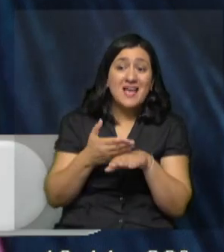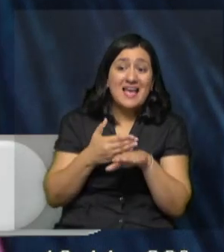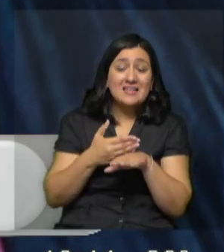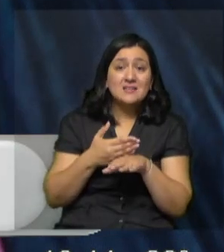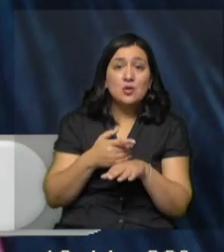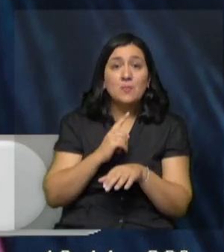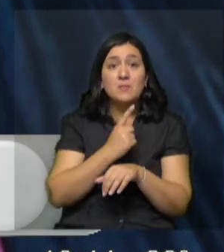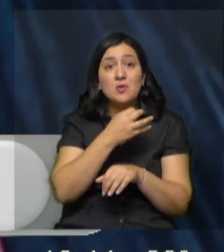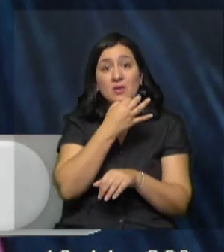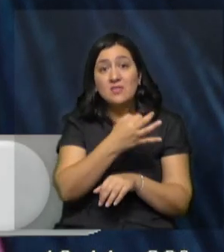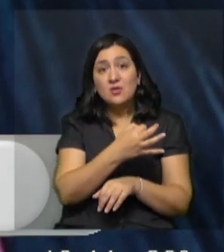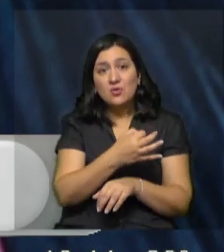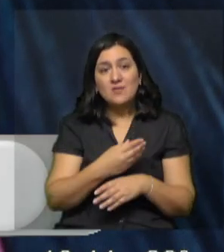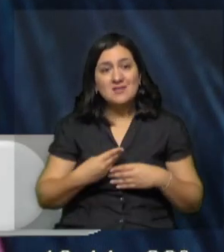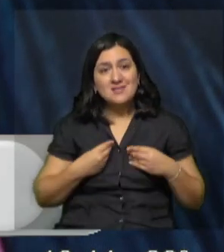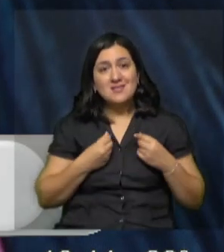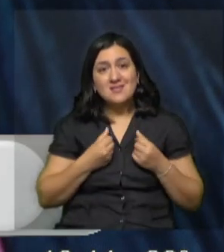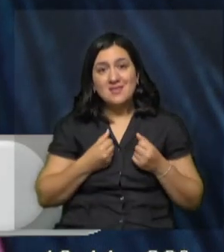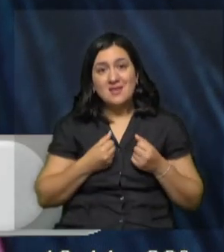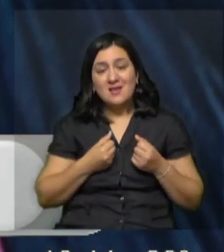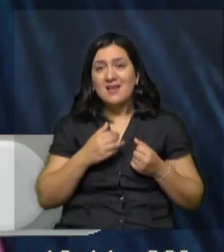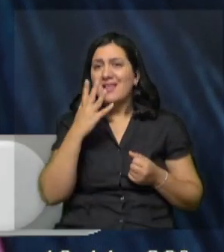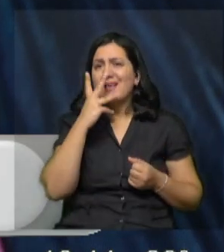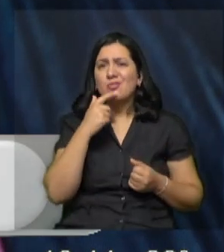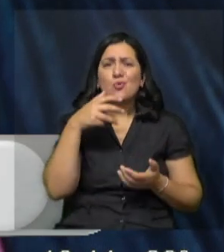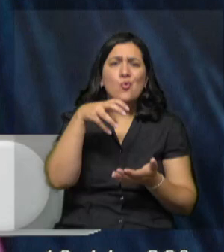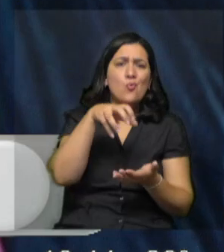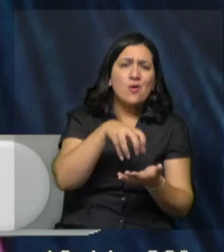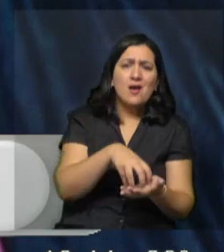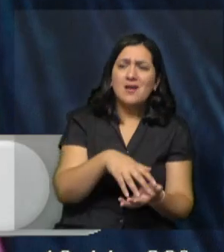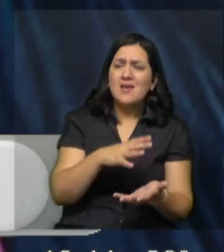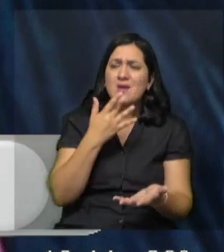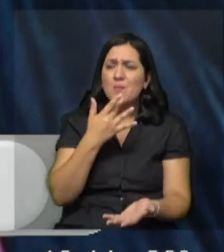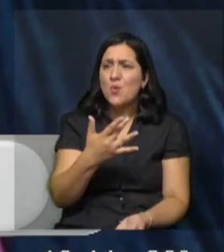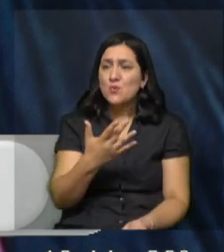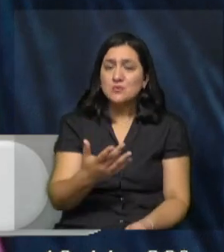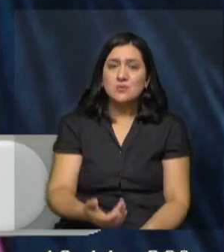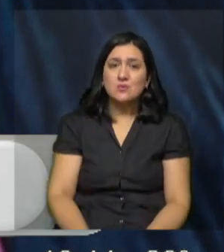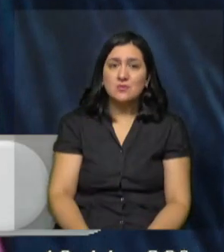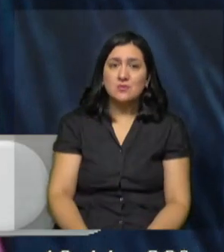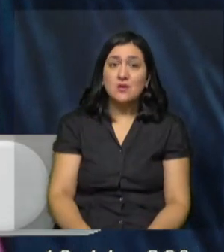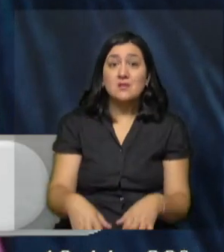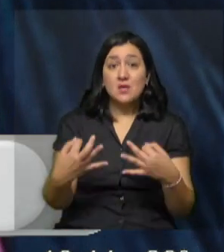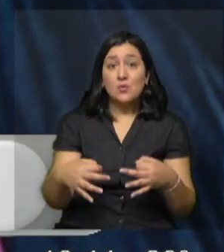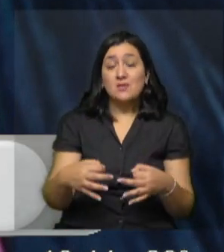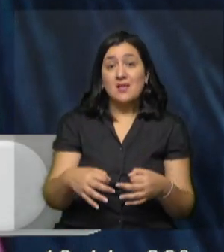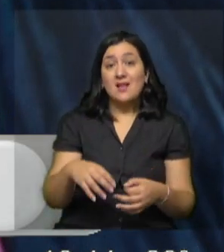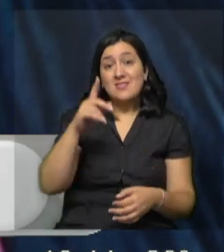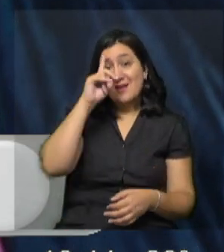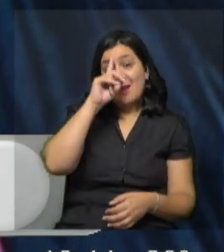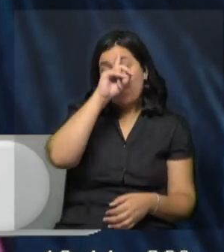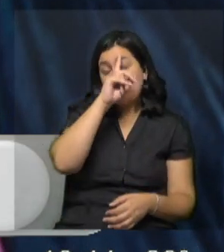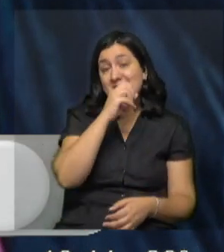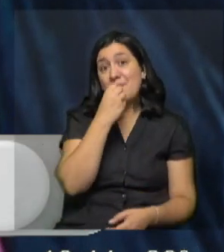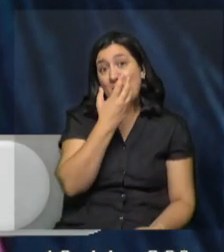que nos dijo, que sentía que le encantó el complejo, que le parecía hermoso el lugar y seguramente el del Real Madrid tenga